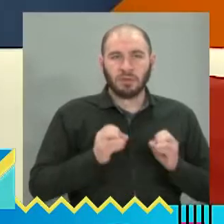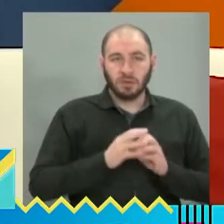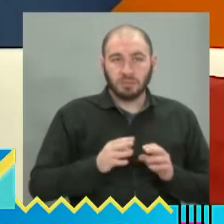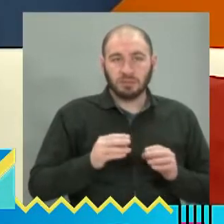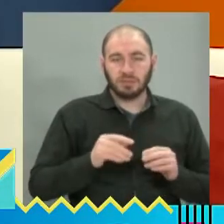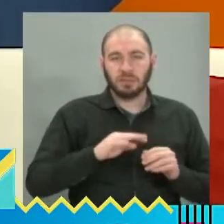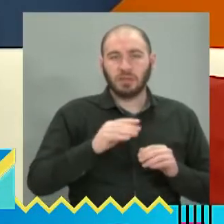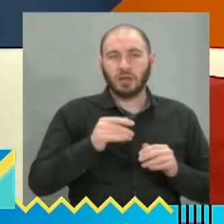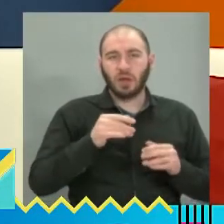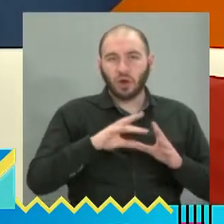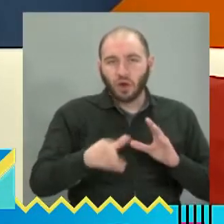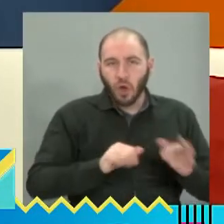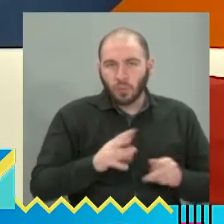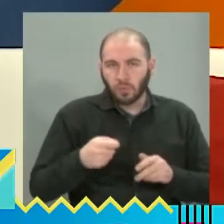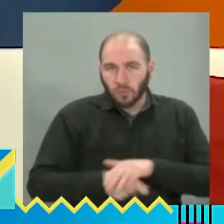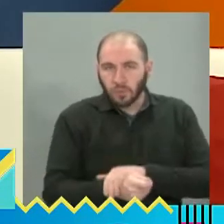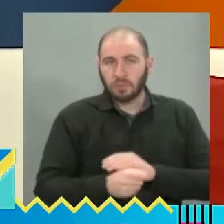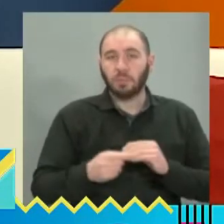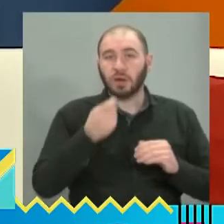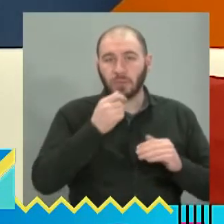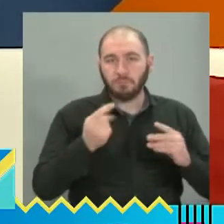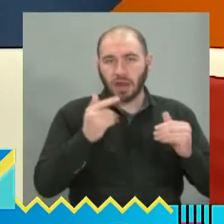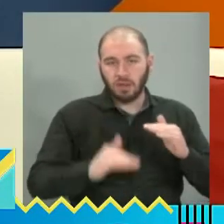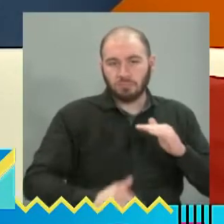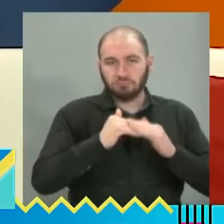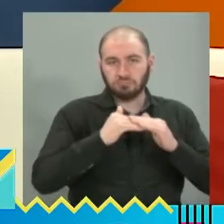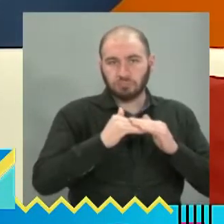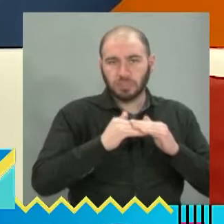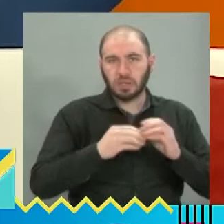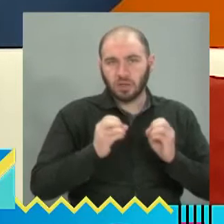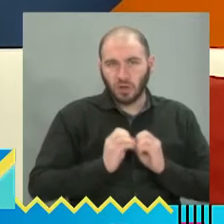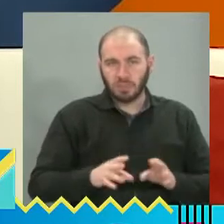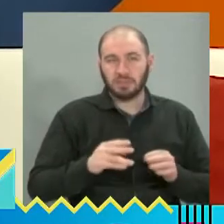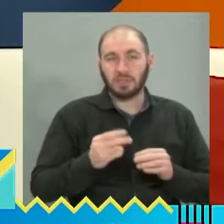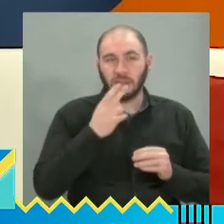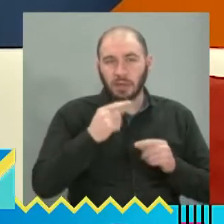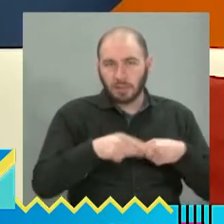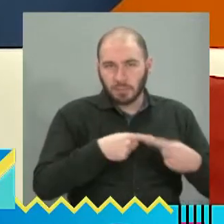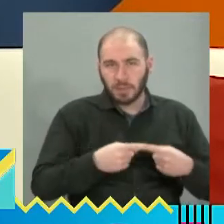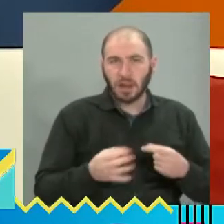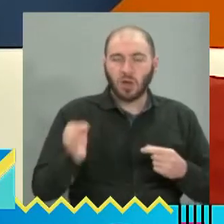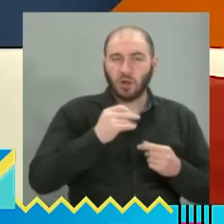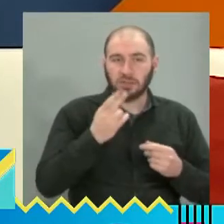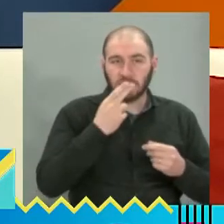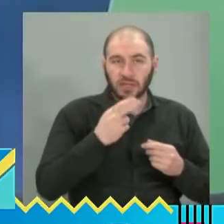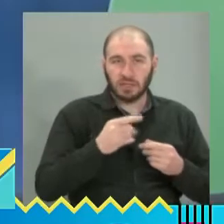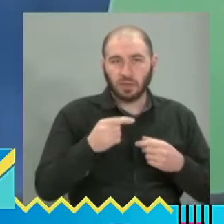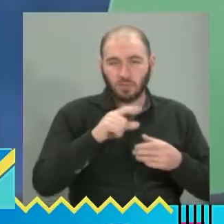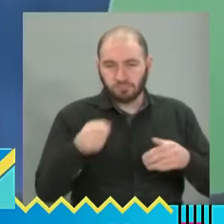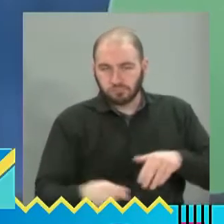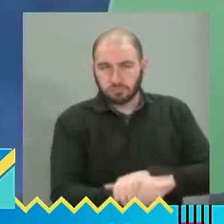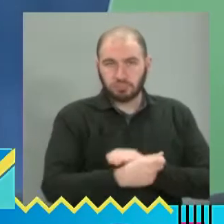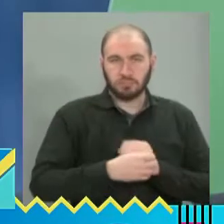contrabando. Si se supera un determinado valor, empieza el tabaco armado o los cigarrillos de